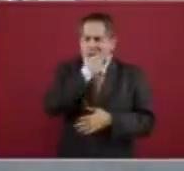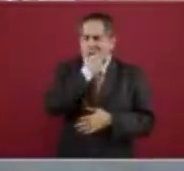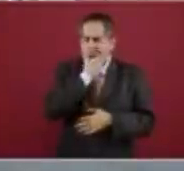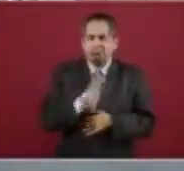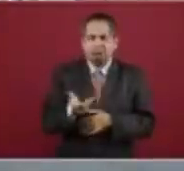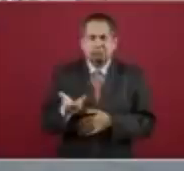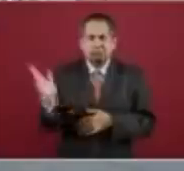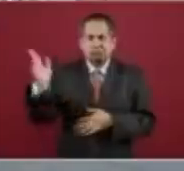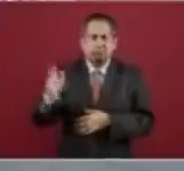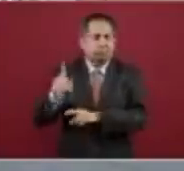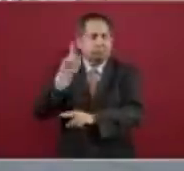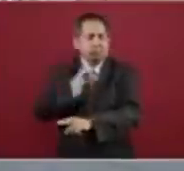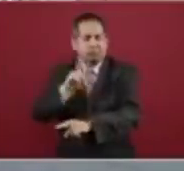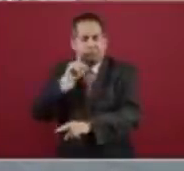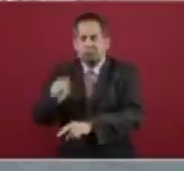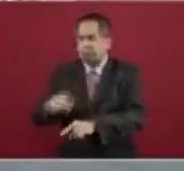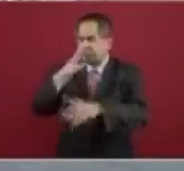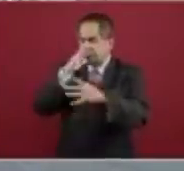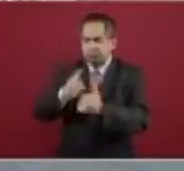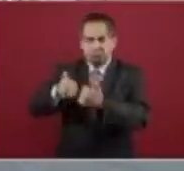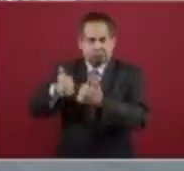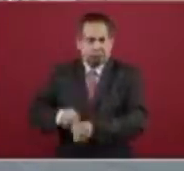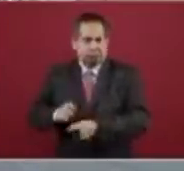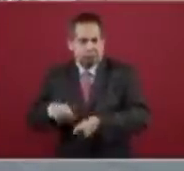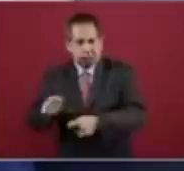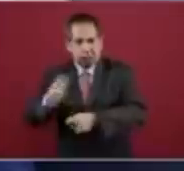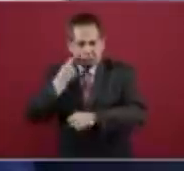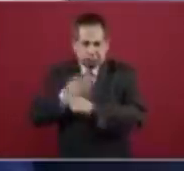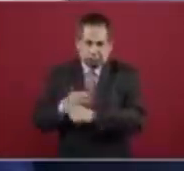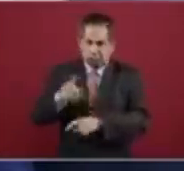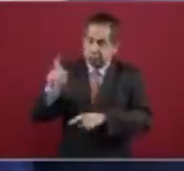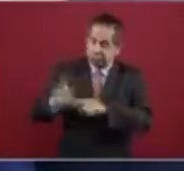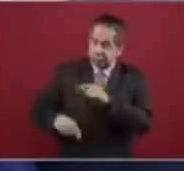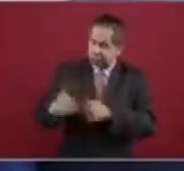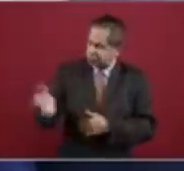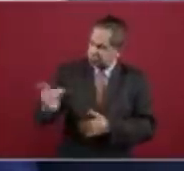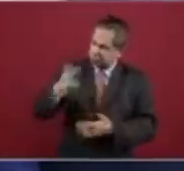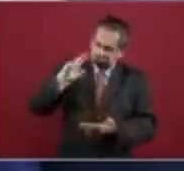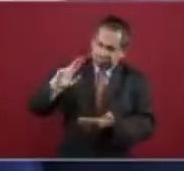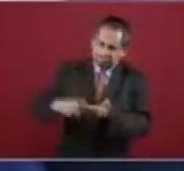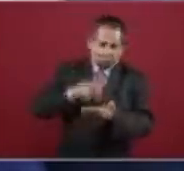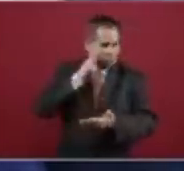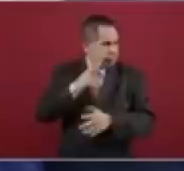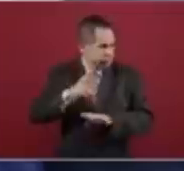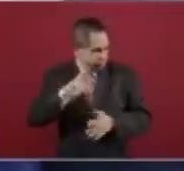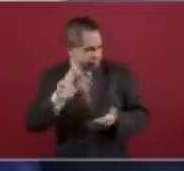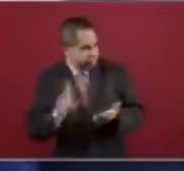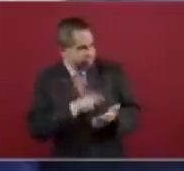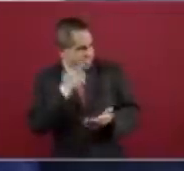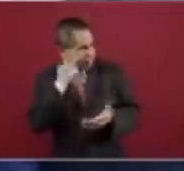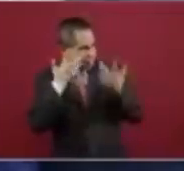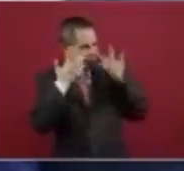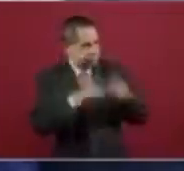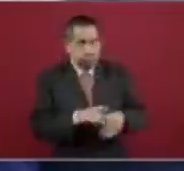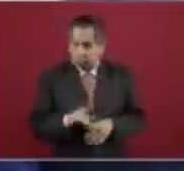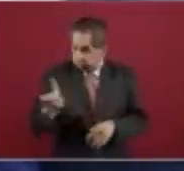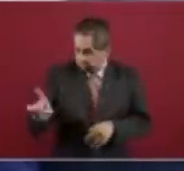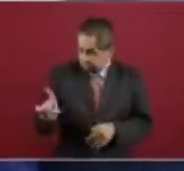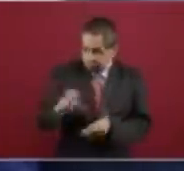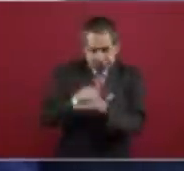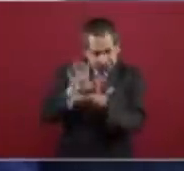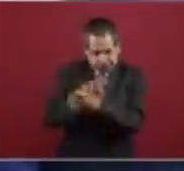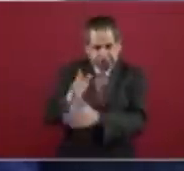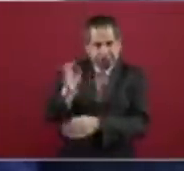decirle: una mujer no puede estar en este cargo. Le exige la renuncia y ella se niega, simplemente la amenaza de muerte